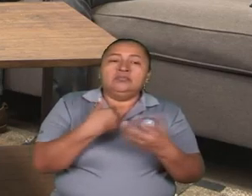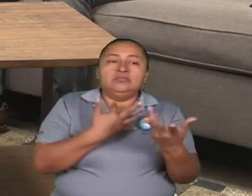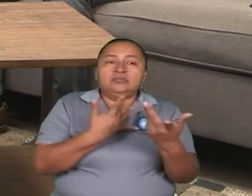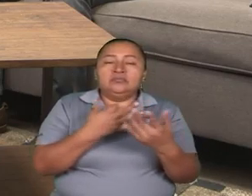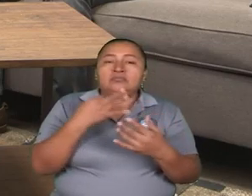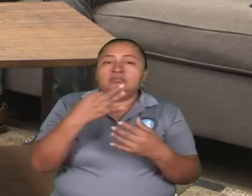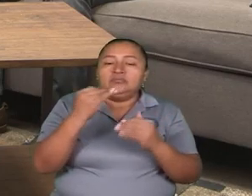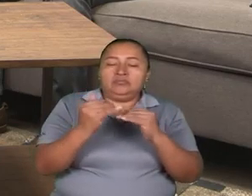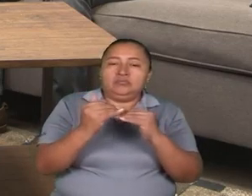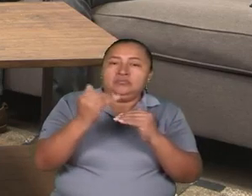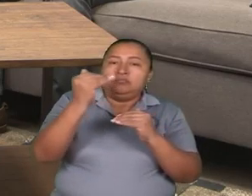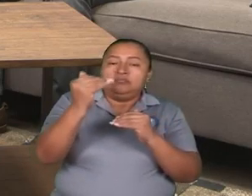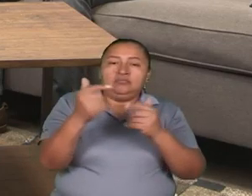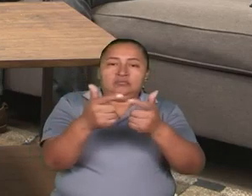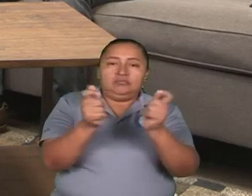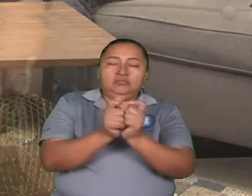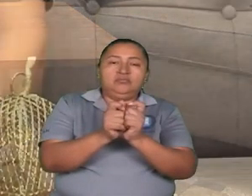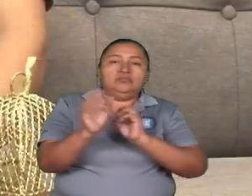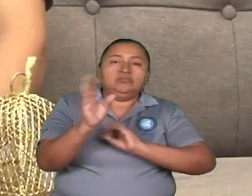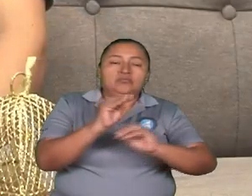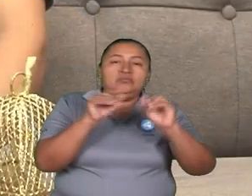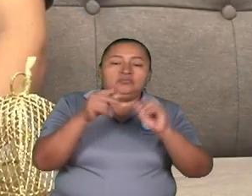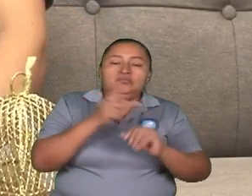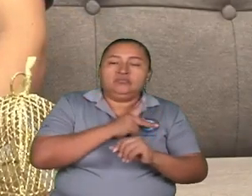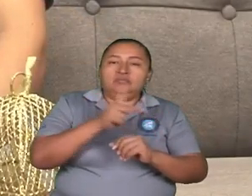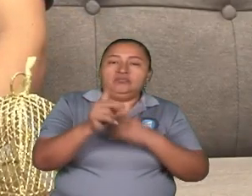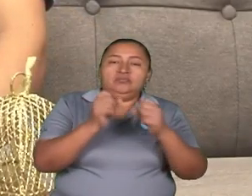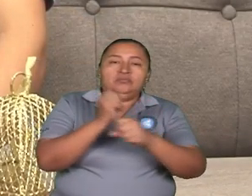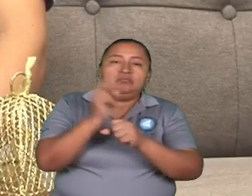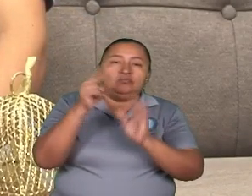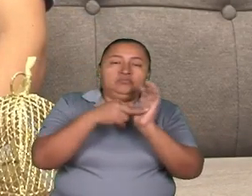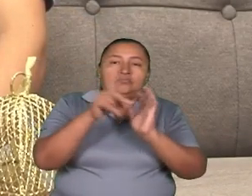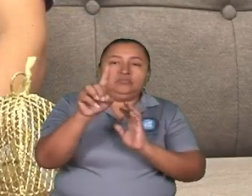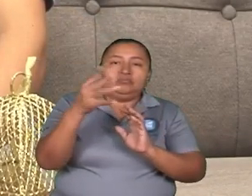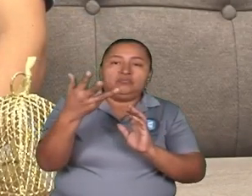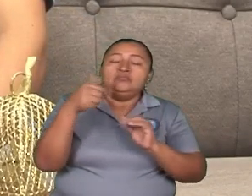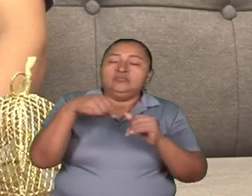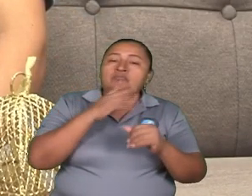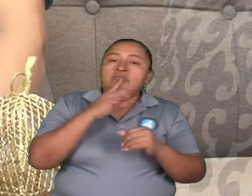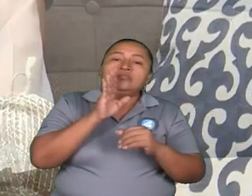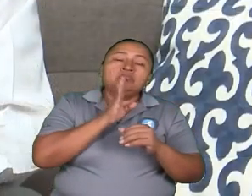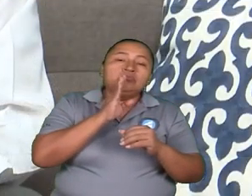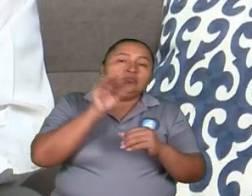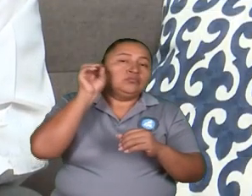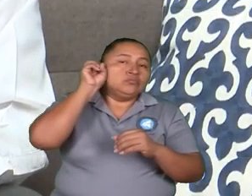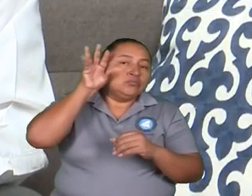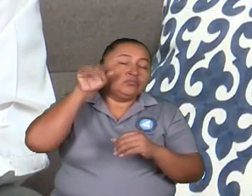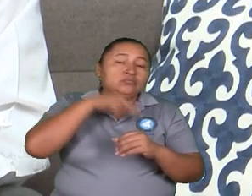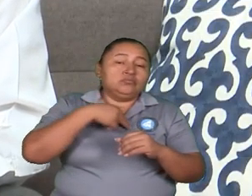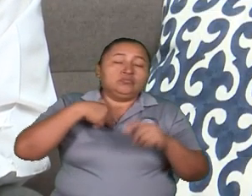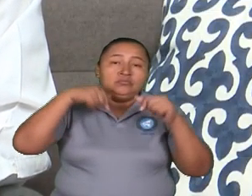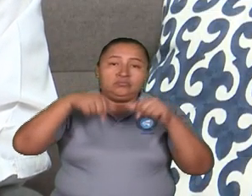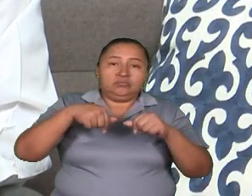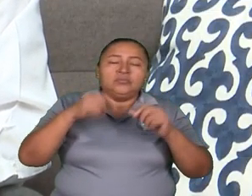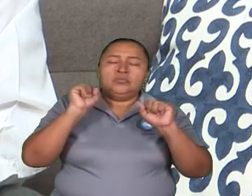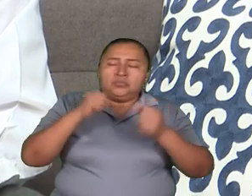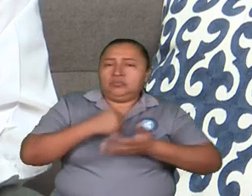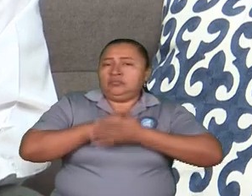eso preparando, ¿verdad?, al sector. Pues eso que al inicio te dije, nosotros